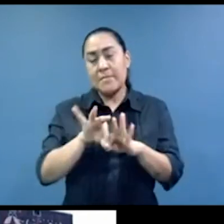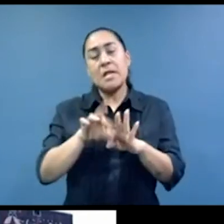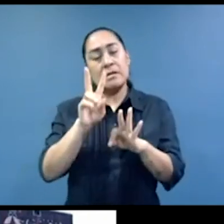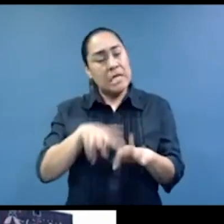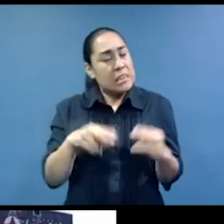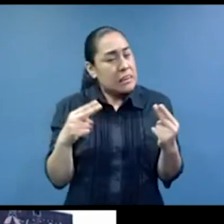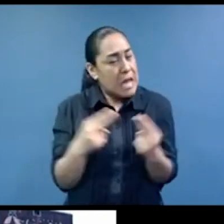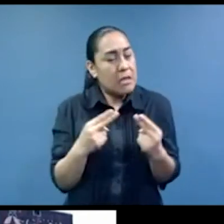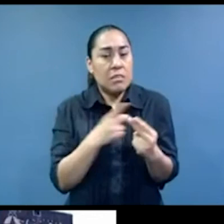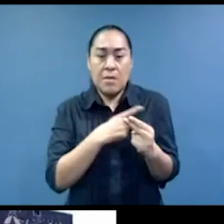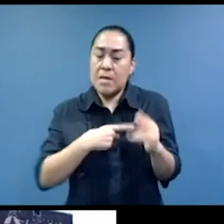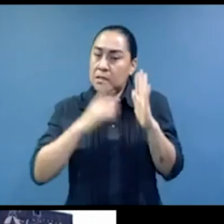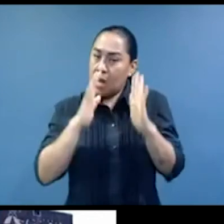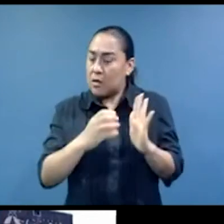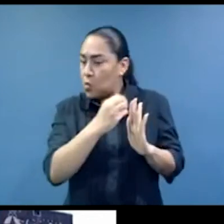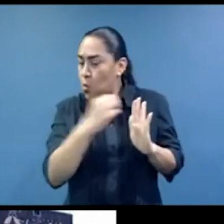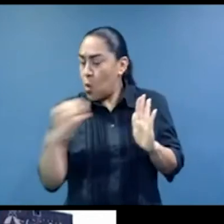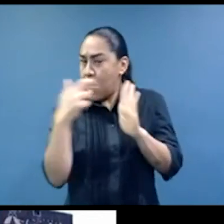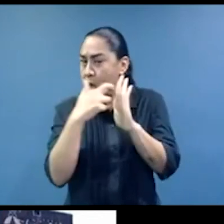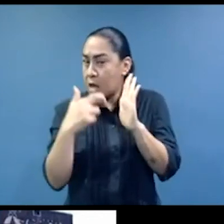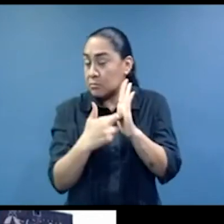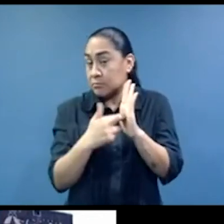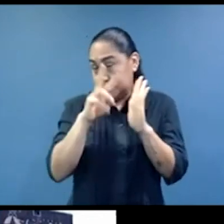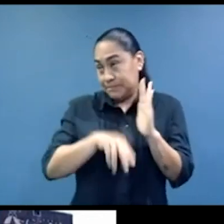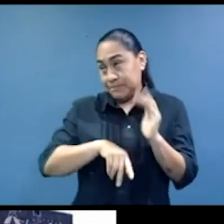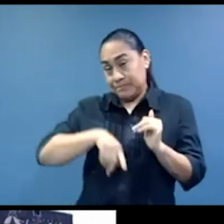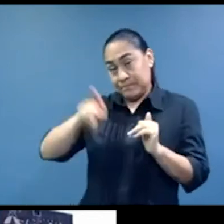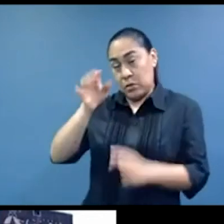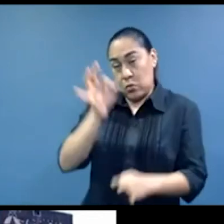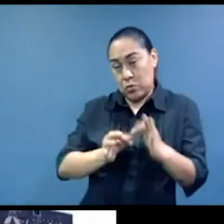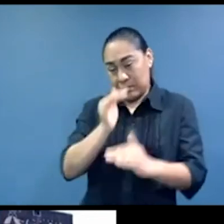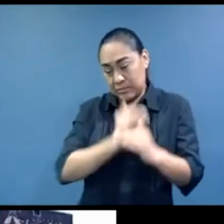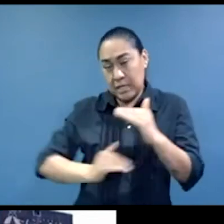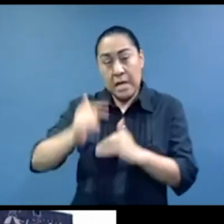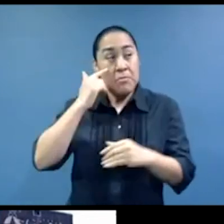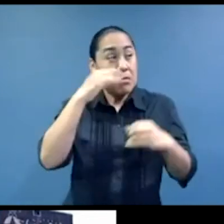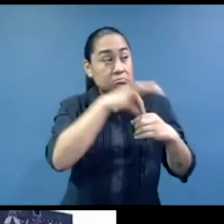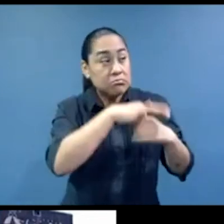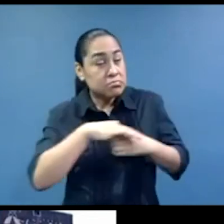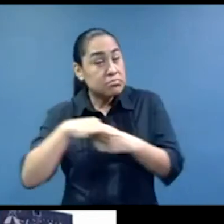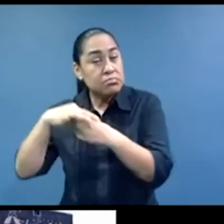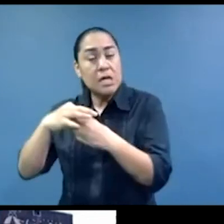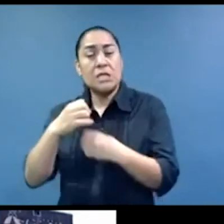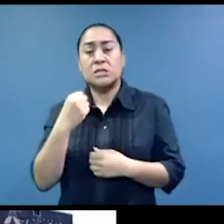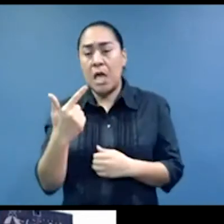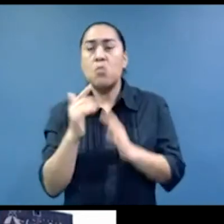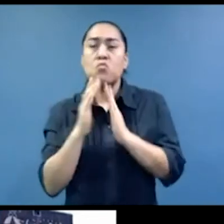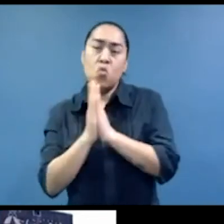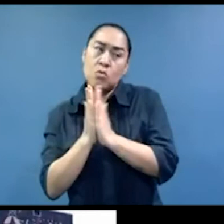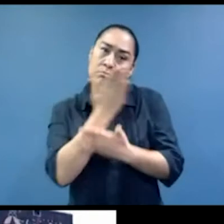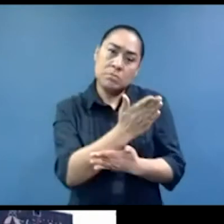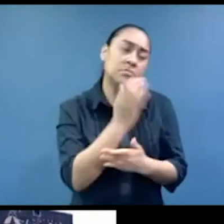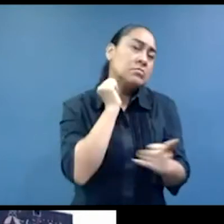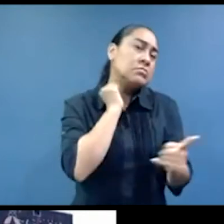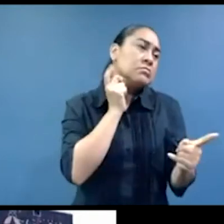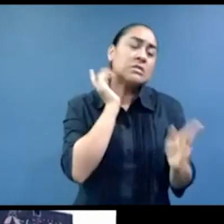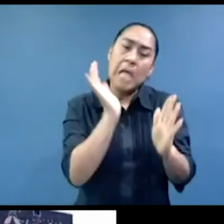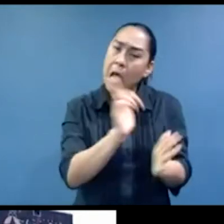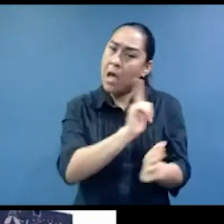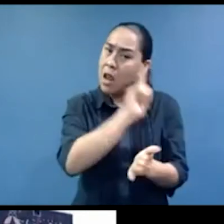Y en este sentido, cómo es que la Corte por 7 votos exhortó al Congreso a legislar de manera urgente